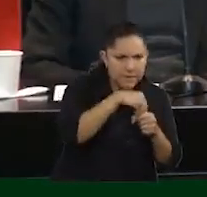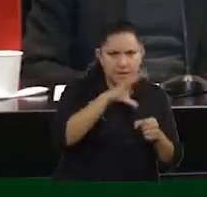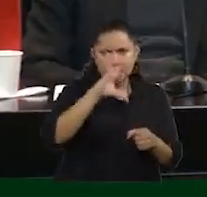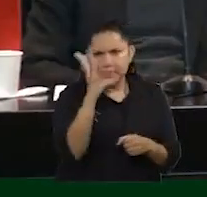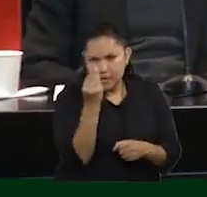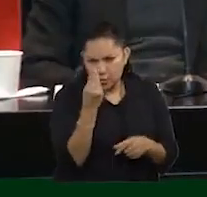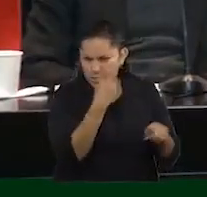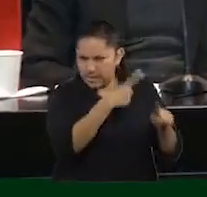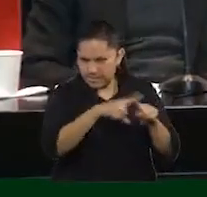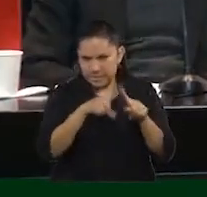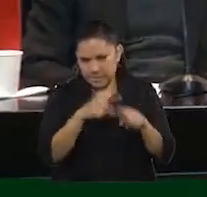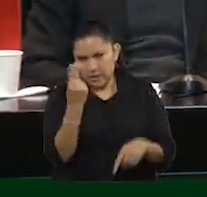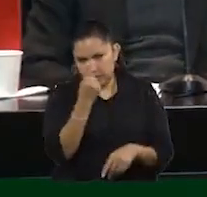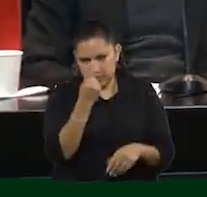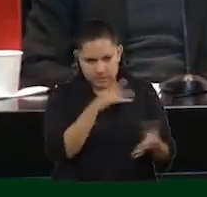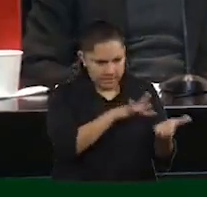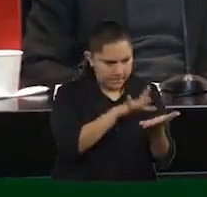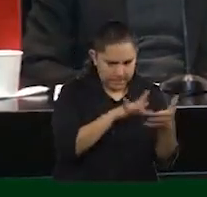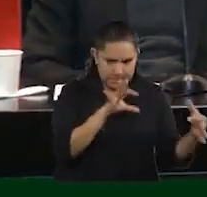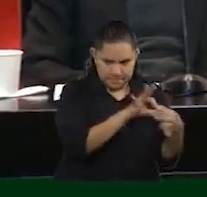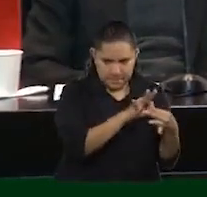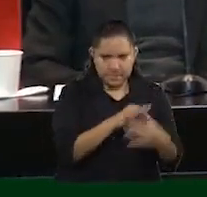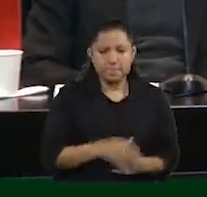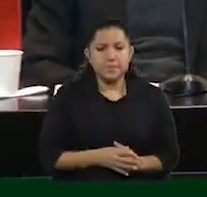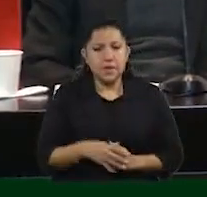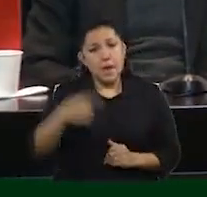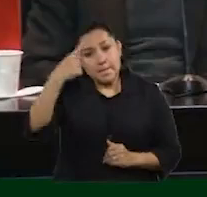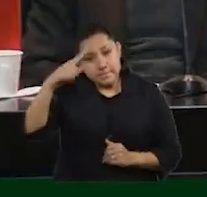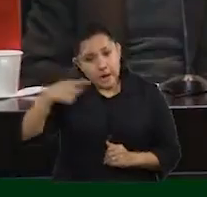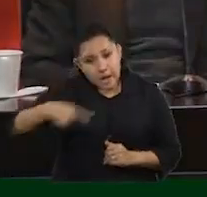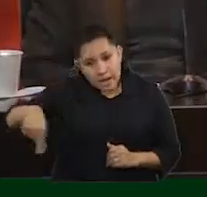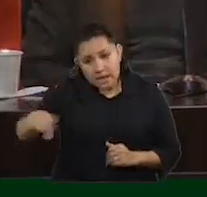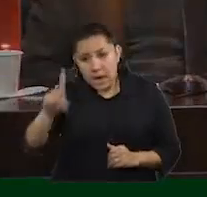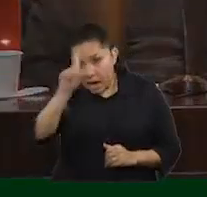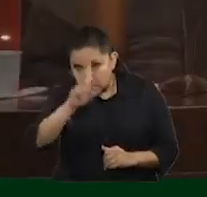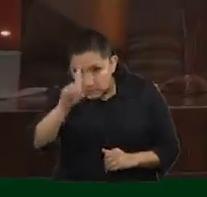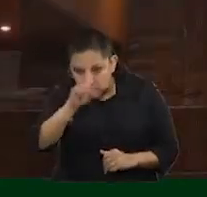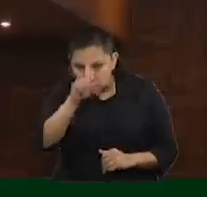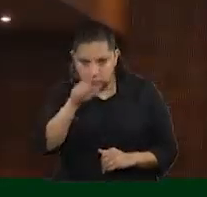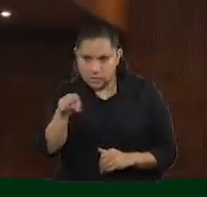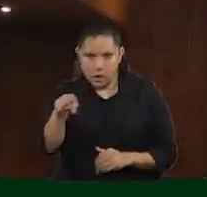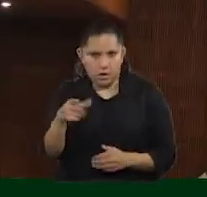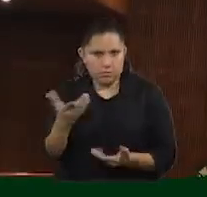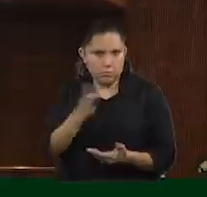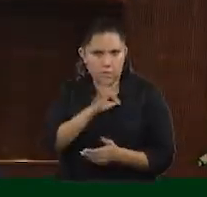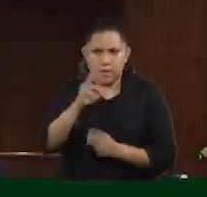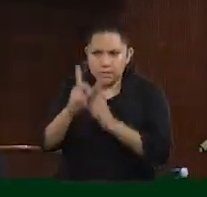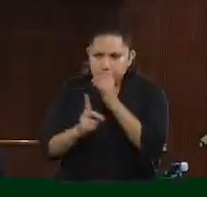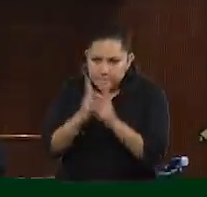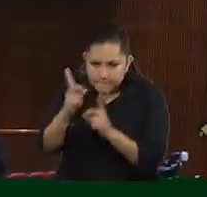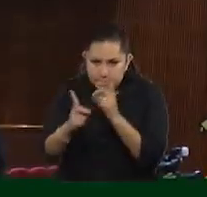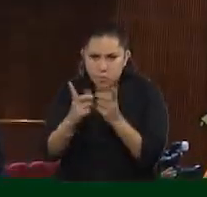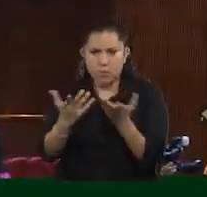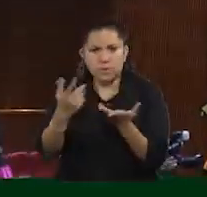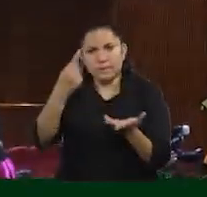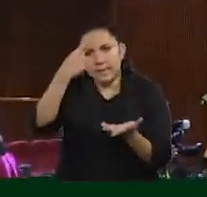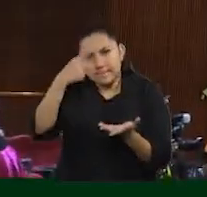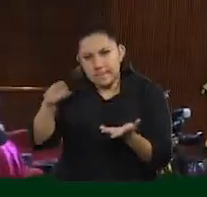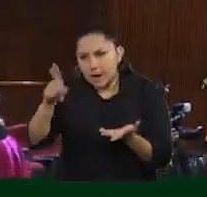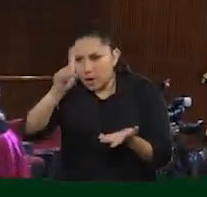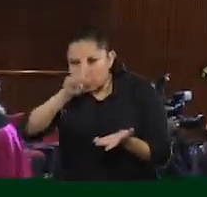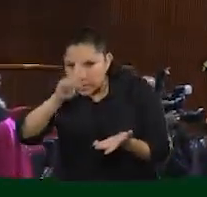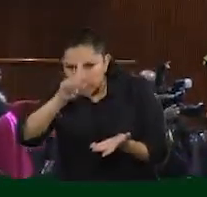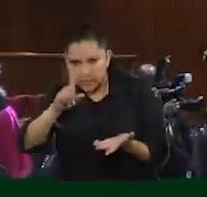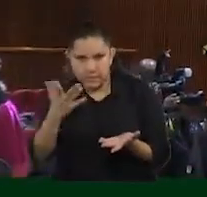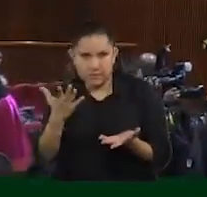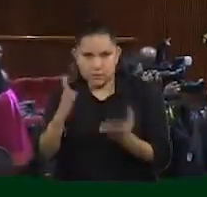Proporcionando asesoría jurídica gratuita, servicios de salud, cultura, deporte, recreación, orientación y